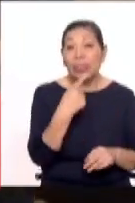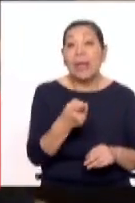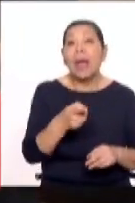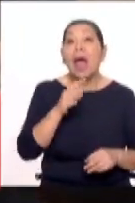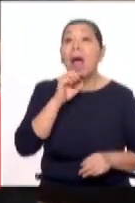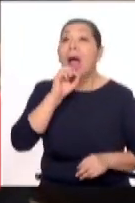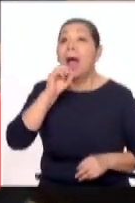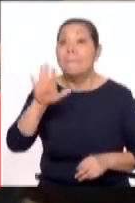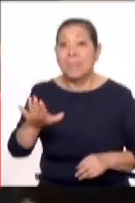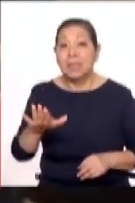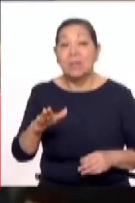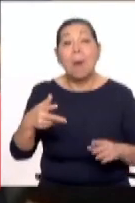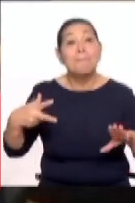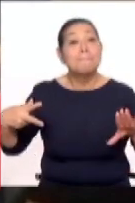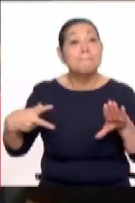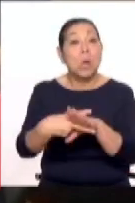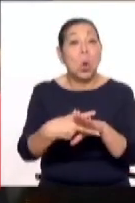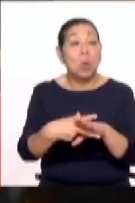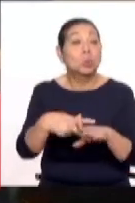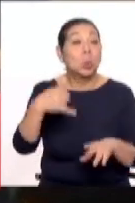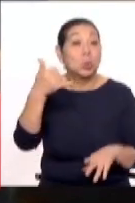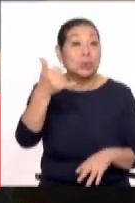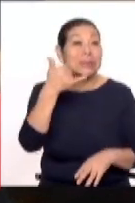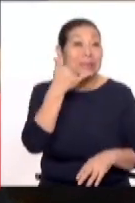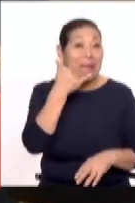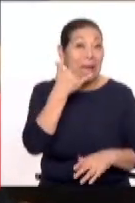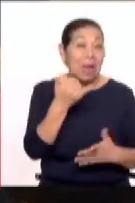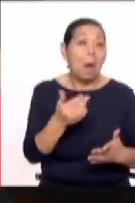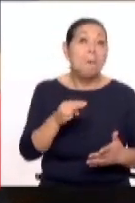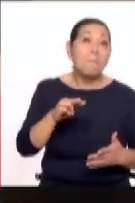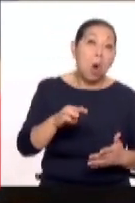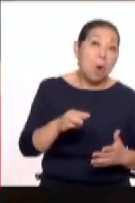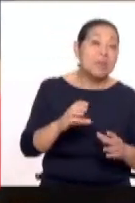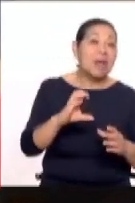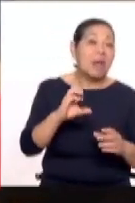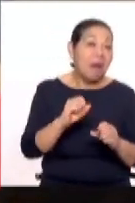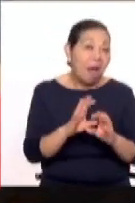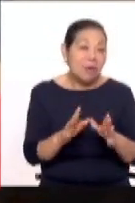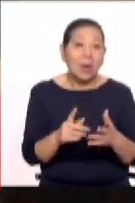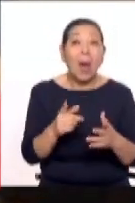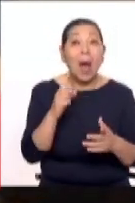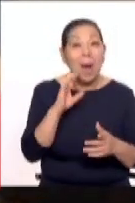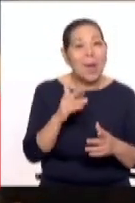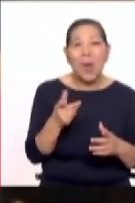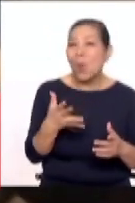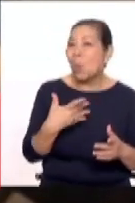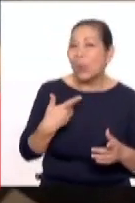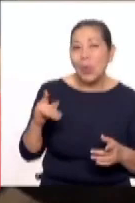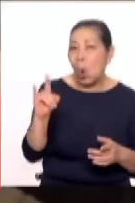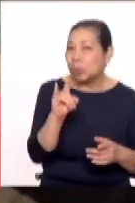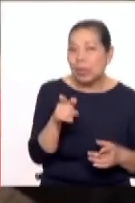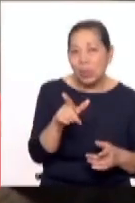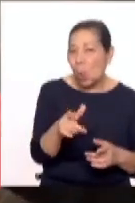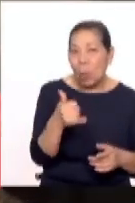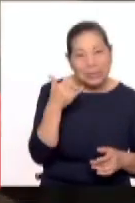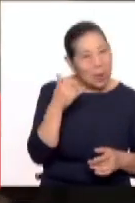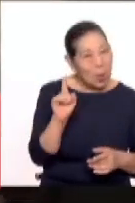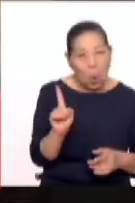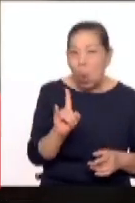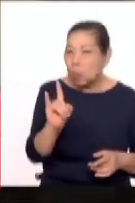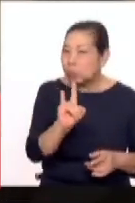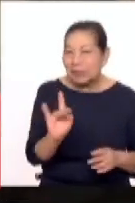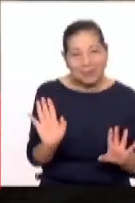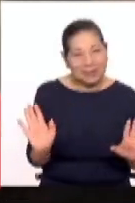robo para que se bloquee el equipo celular y se suspenda la línea, y así el delincuente no pueda usar este equipo y no se pueda